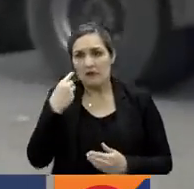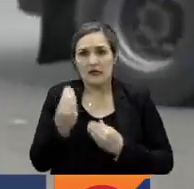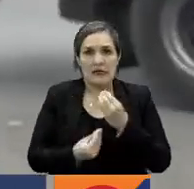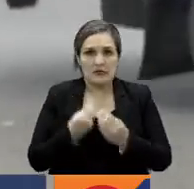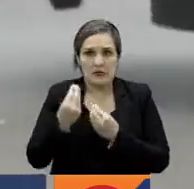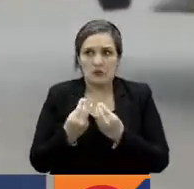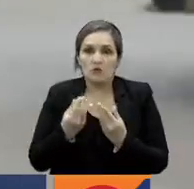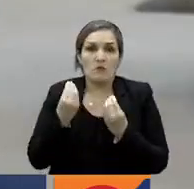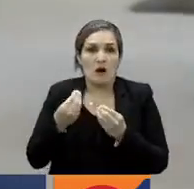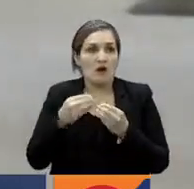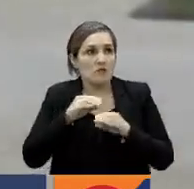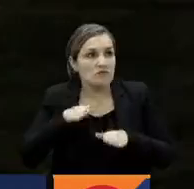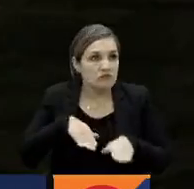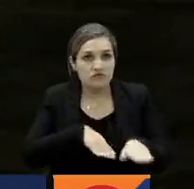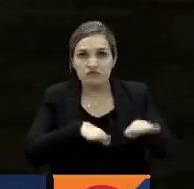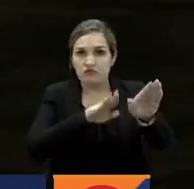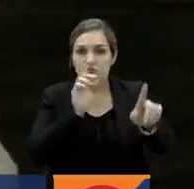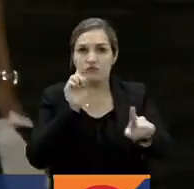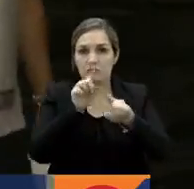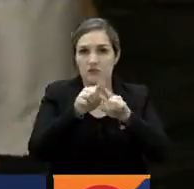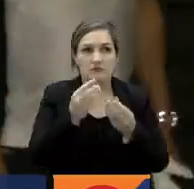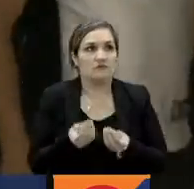gas a las zonas afectadas.